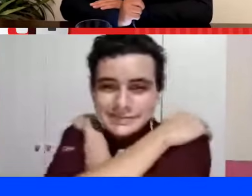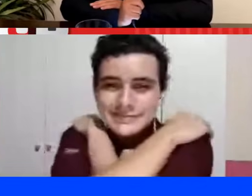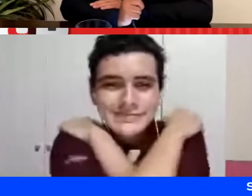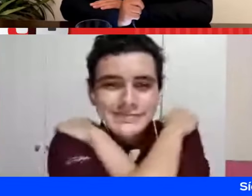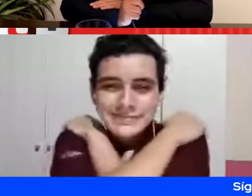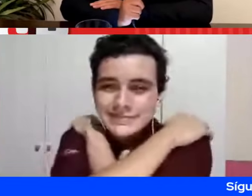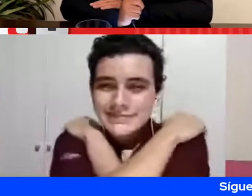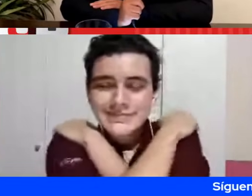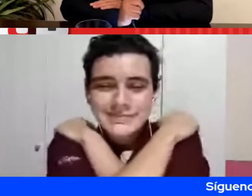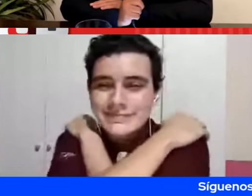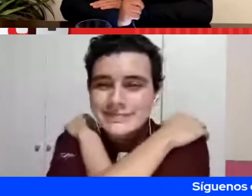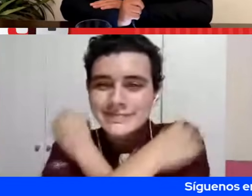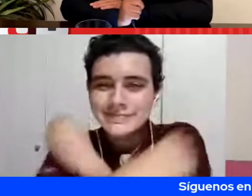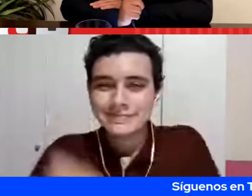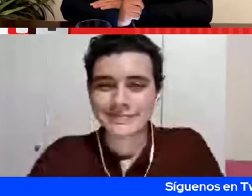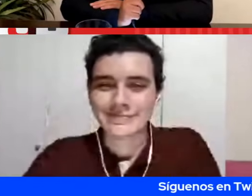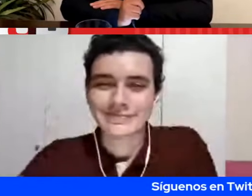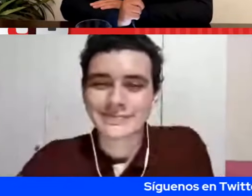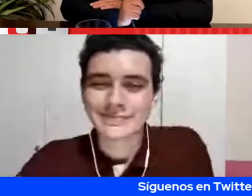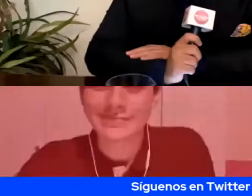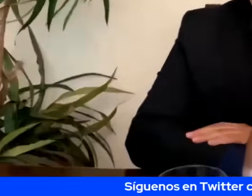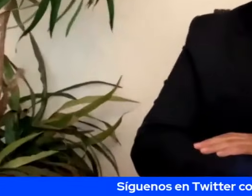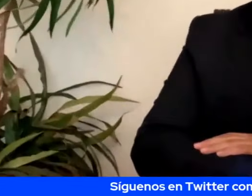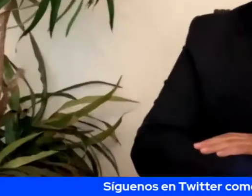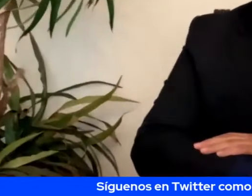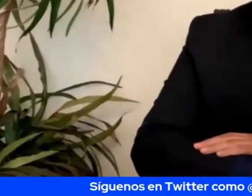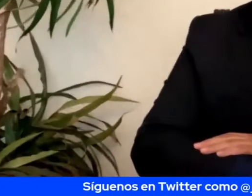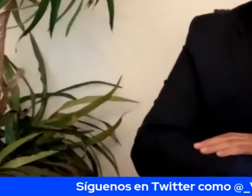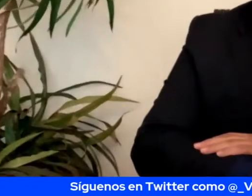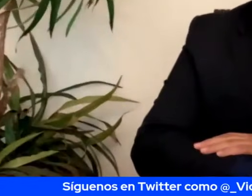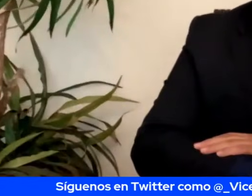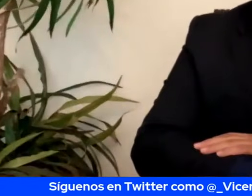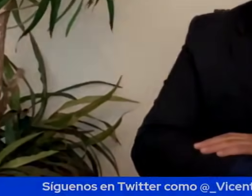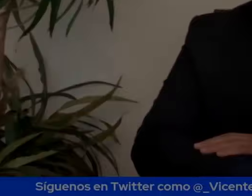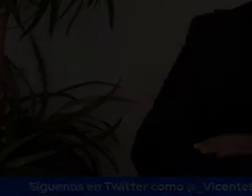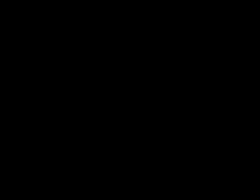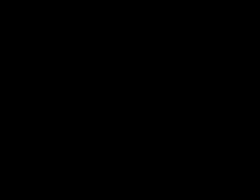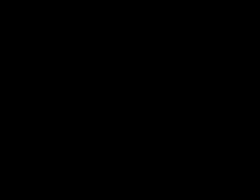tres. Un abrazo. Cuídense. Buenas noches.